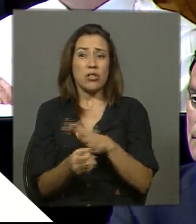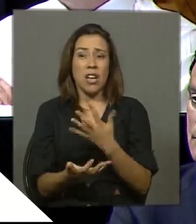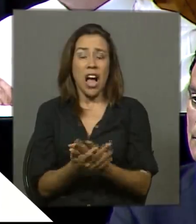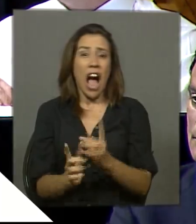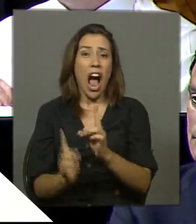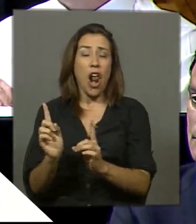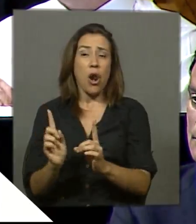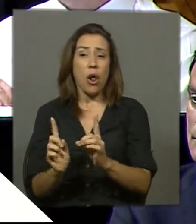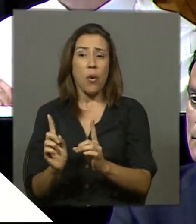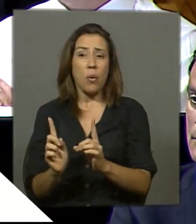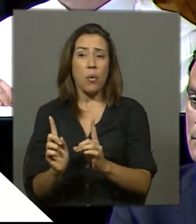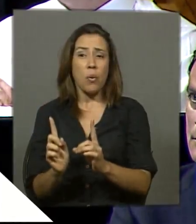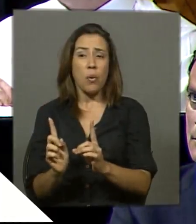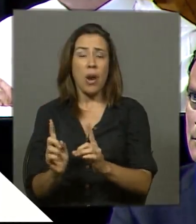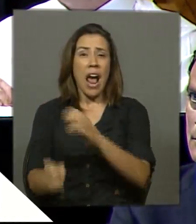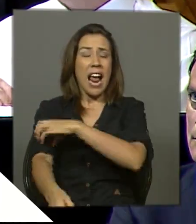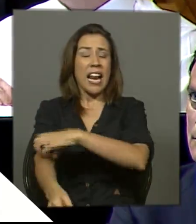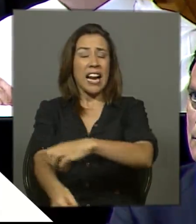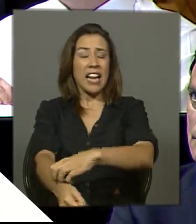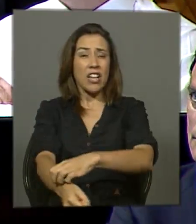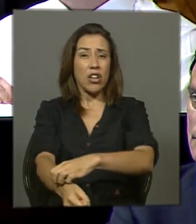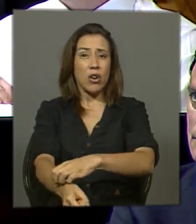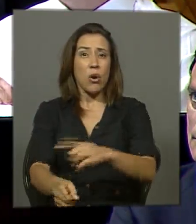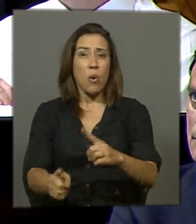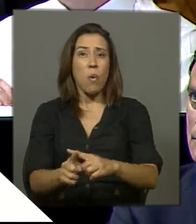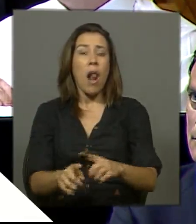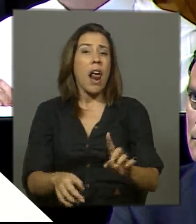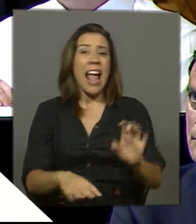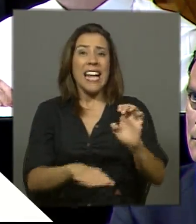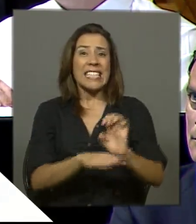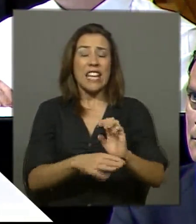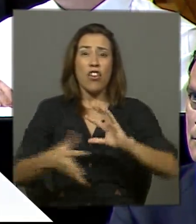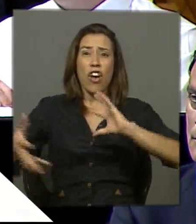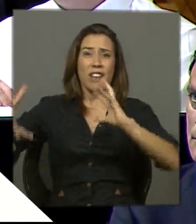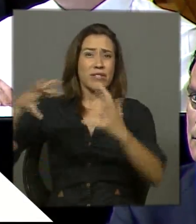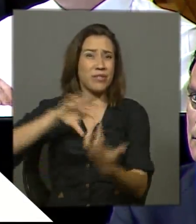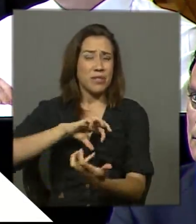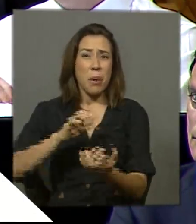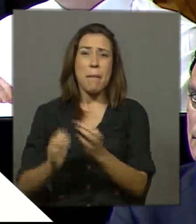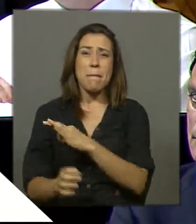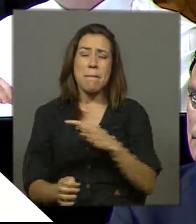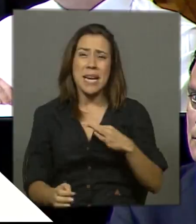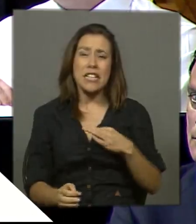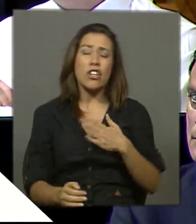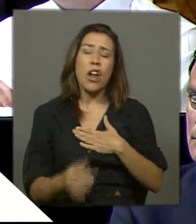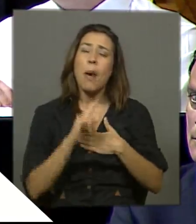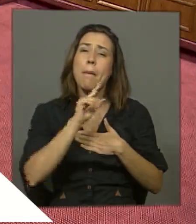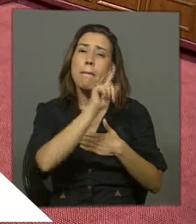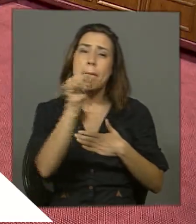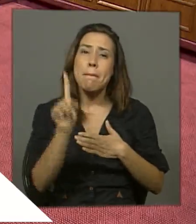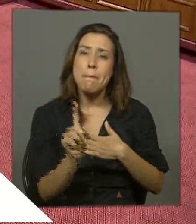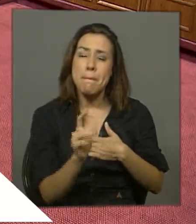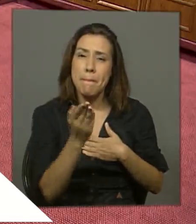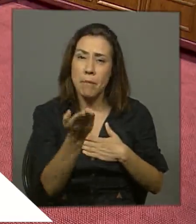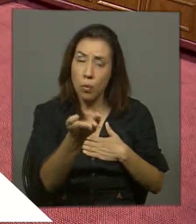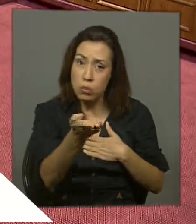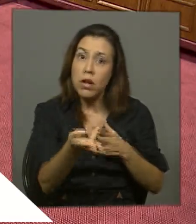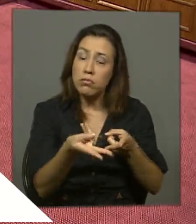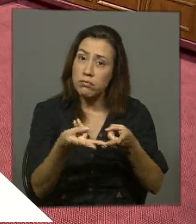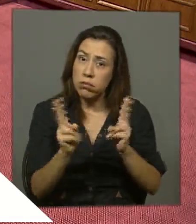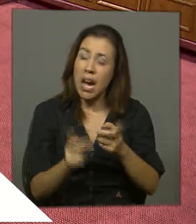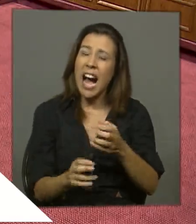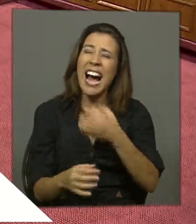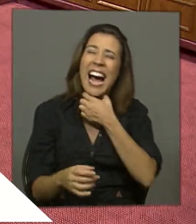algunas países algunas regiones Perdón bajo verdadero estado de catástrofe ministro me gustaría preguntarle está dispuesto a